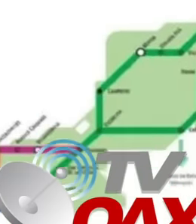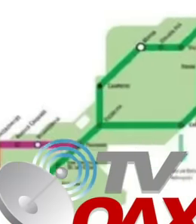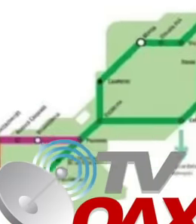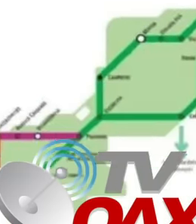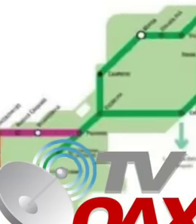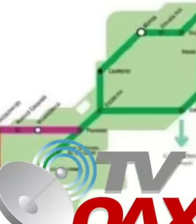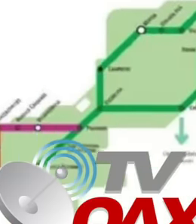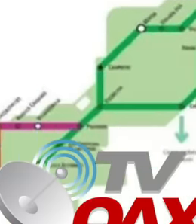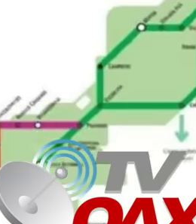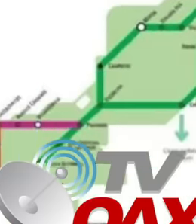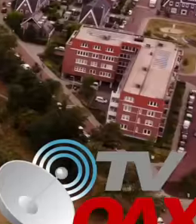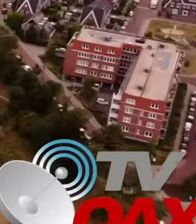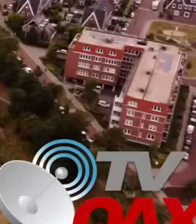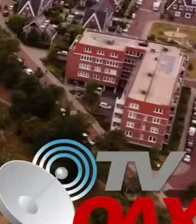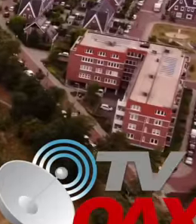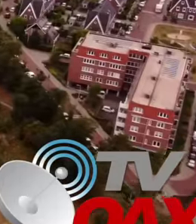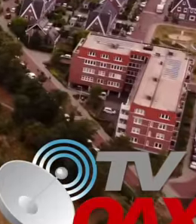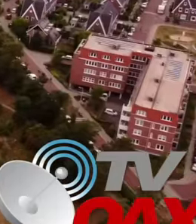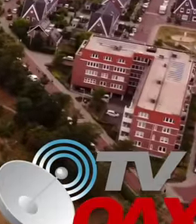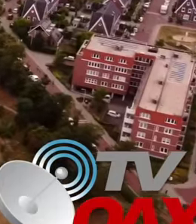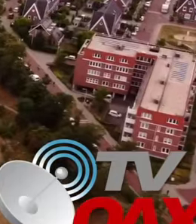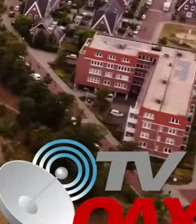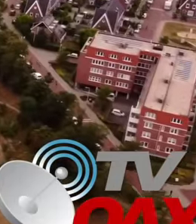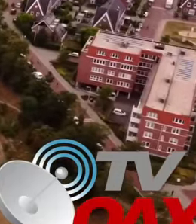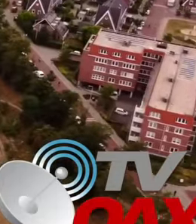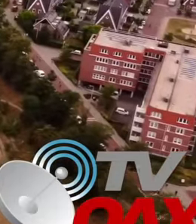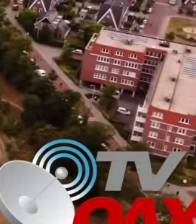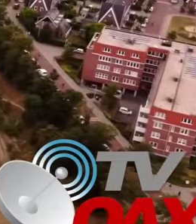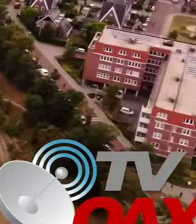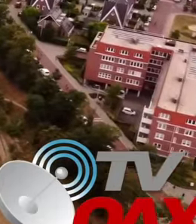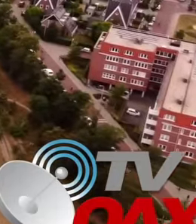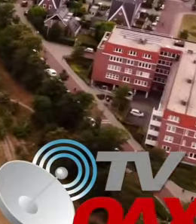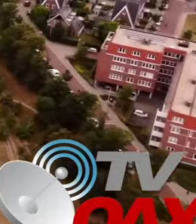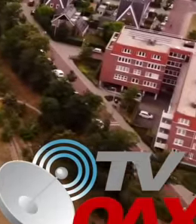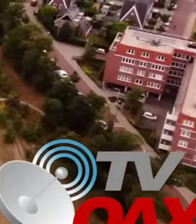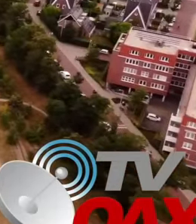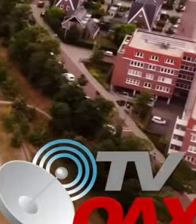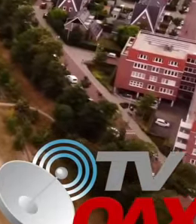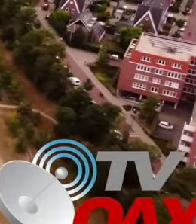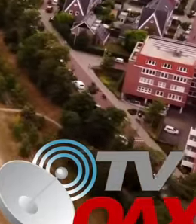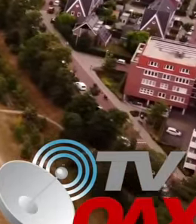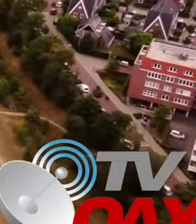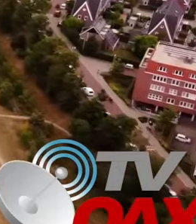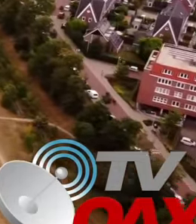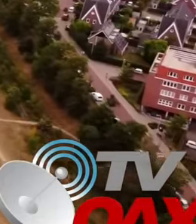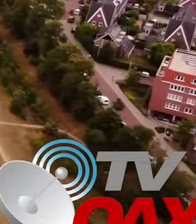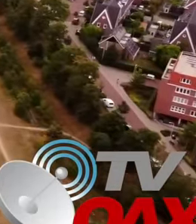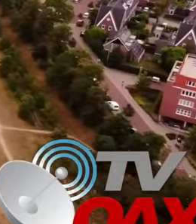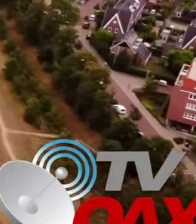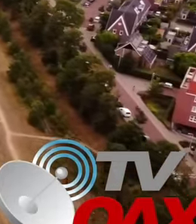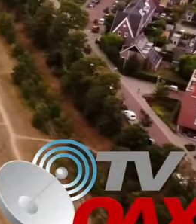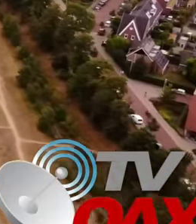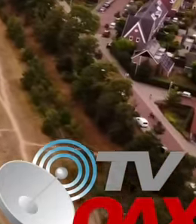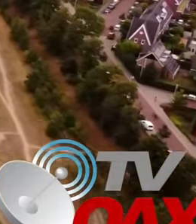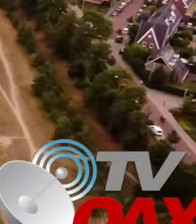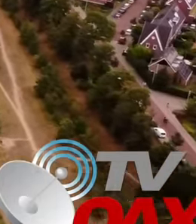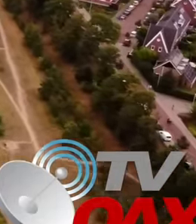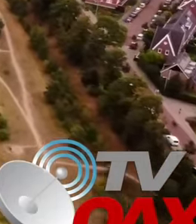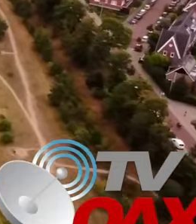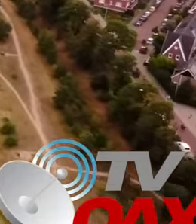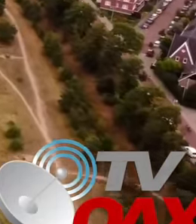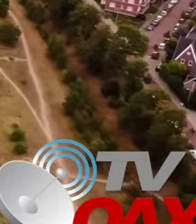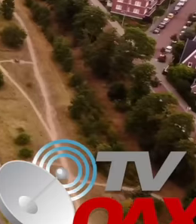Es una gran decisión que tiene que tomar las próximas autoridades, la próxima presidenta o